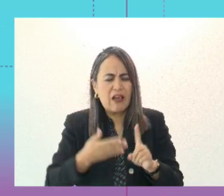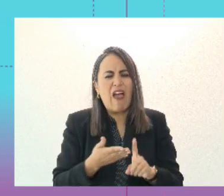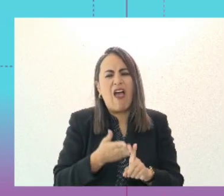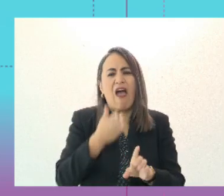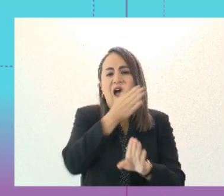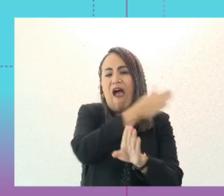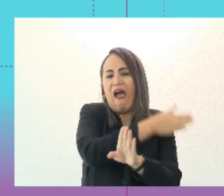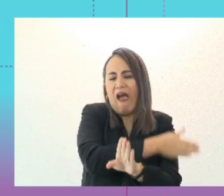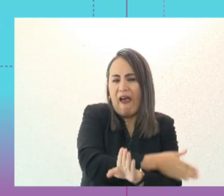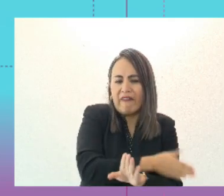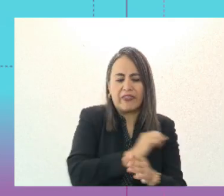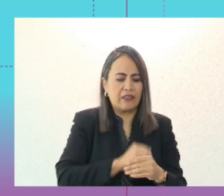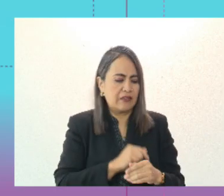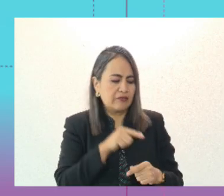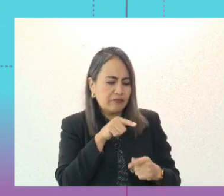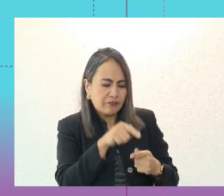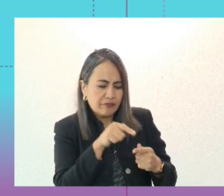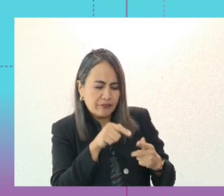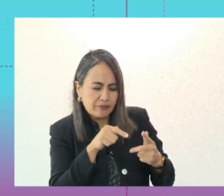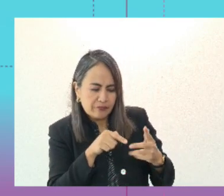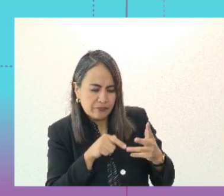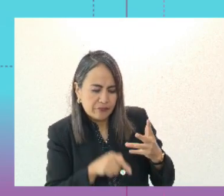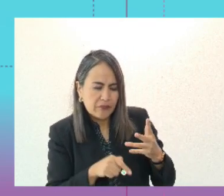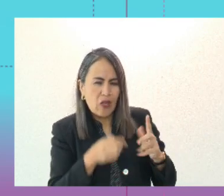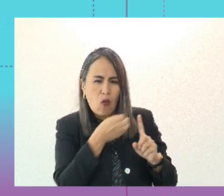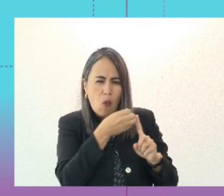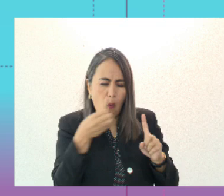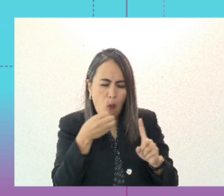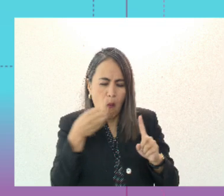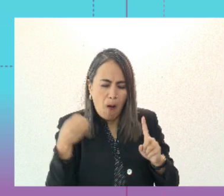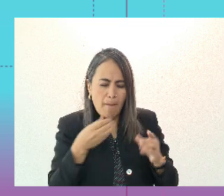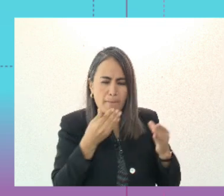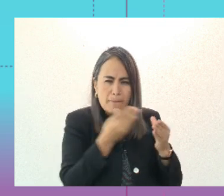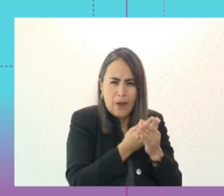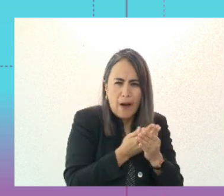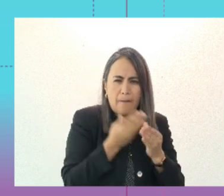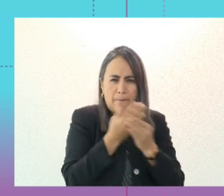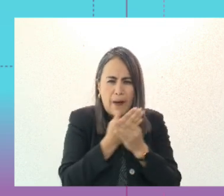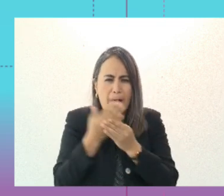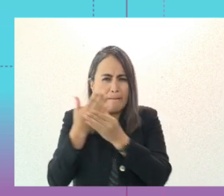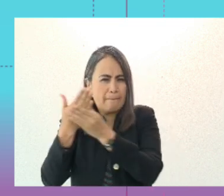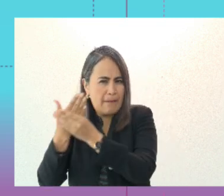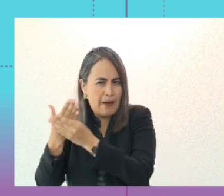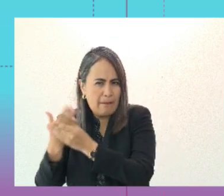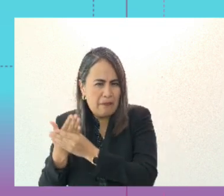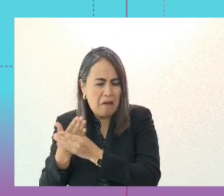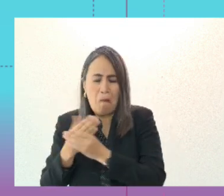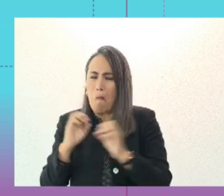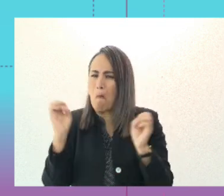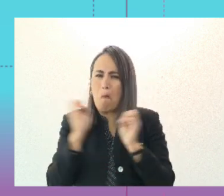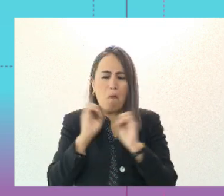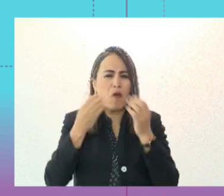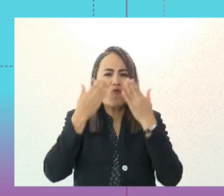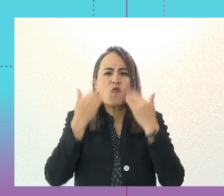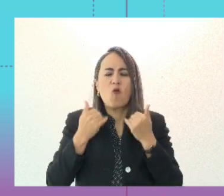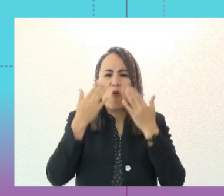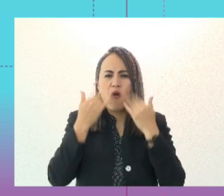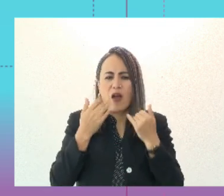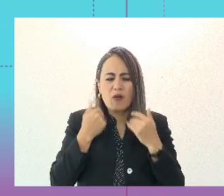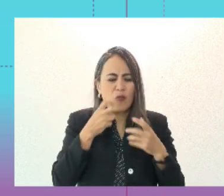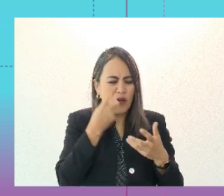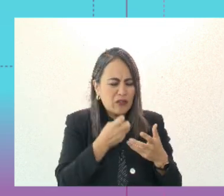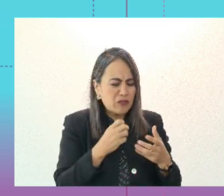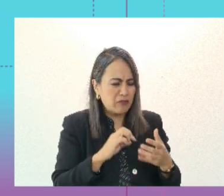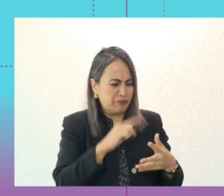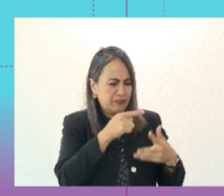no documentamos las acciones que realizamos y por ende vamos teniendo esos huecos en la atención de los